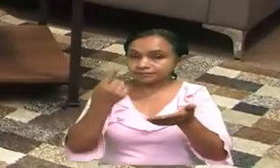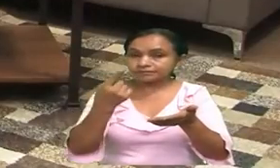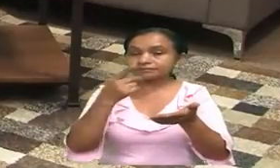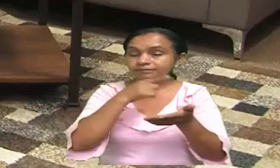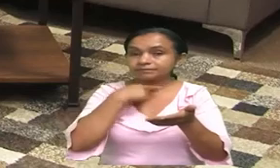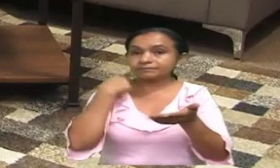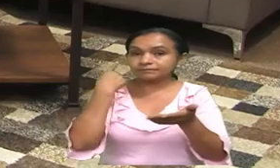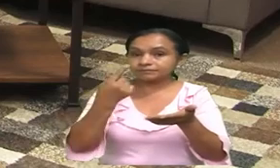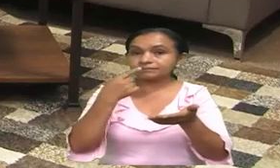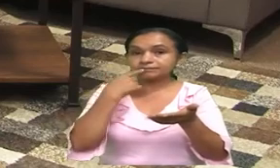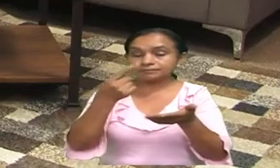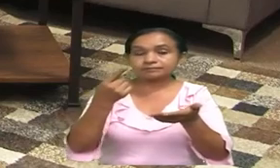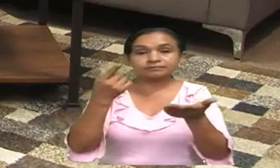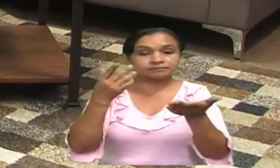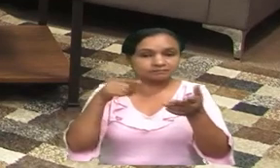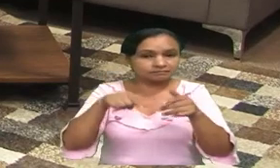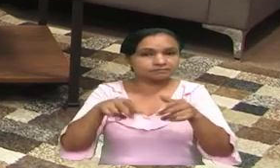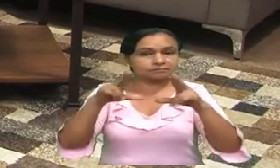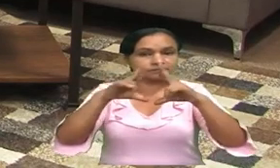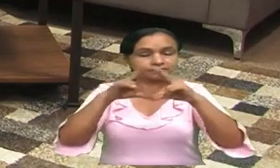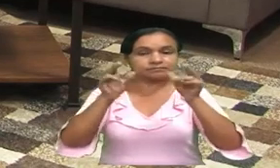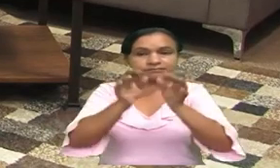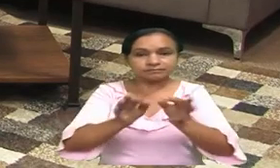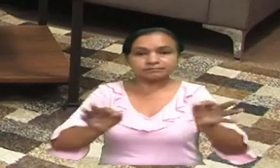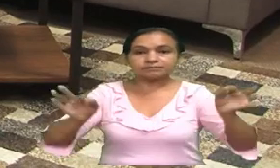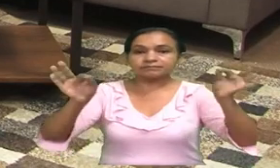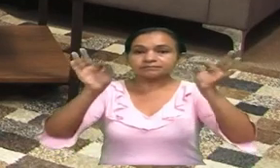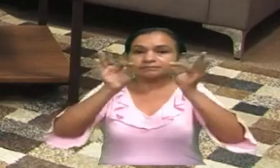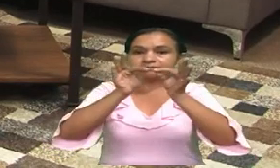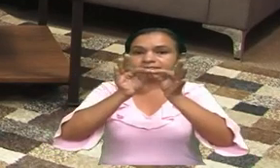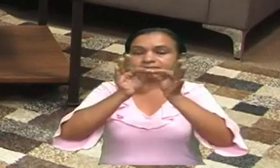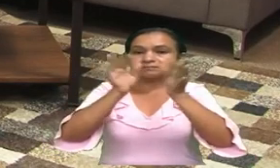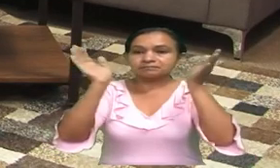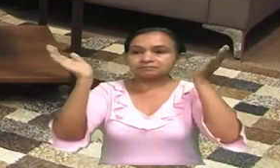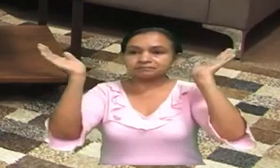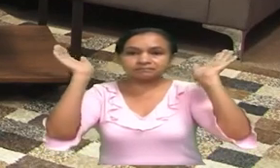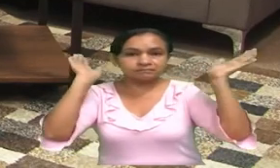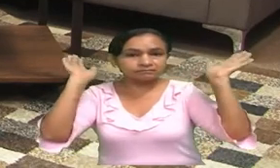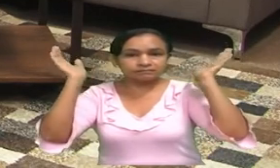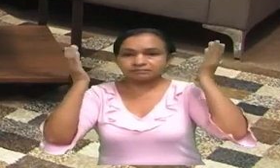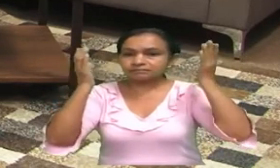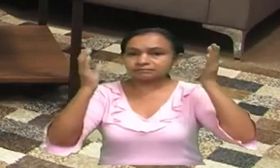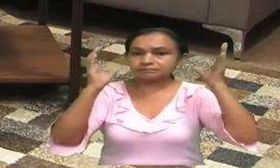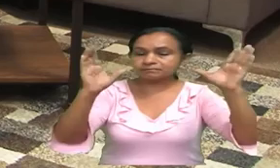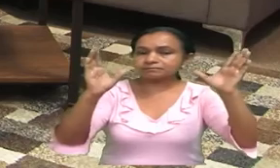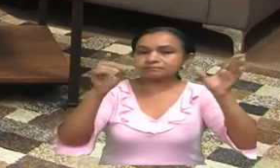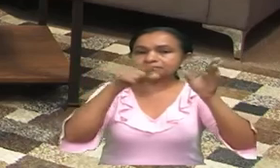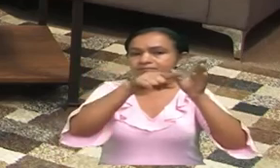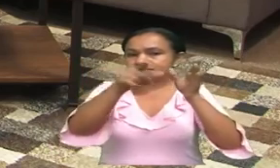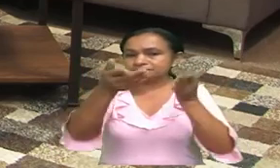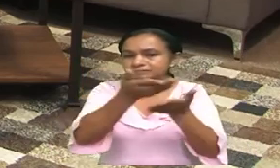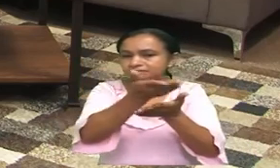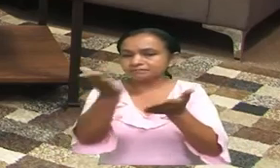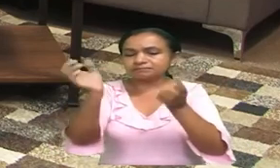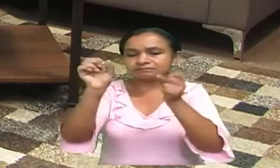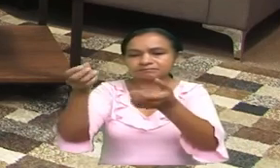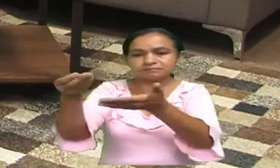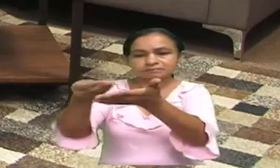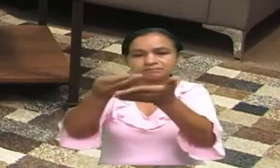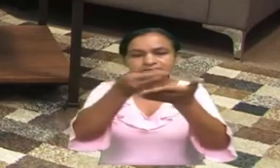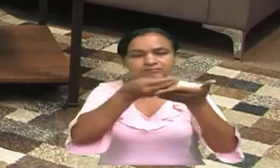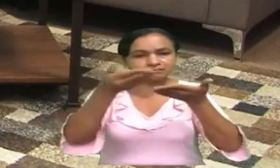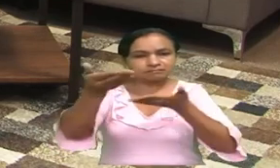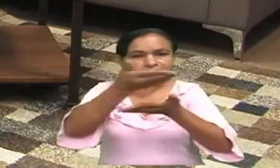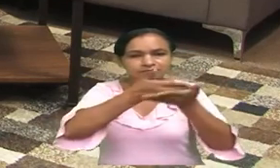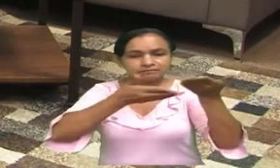paz, lo que se está viviendo. Entonces fue muy importante. Les llevamos a mercados a donde ellos podían también comprar